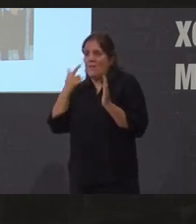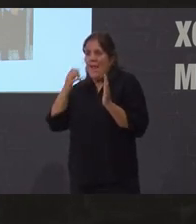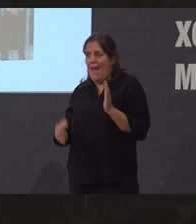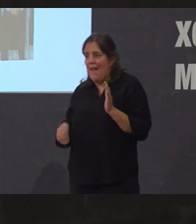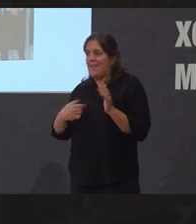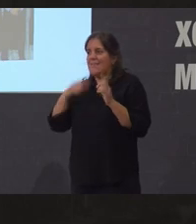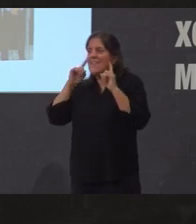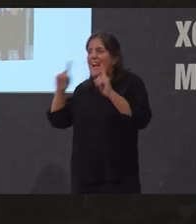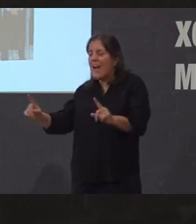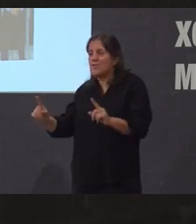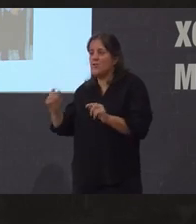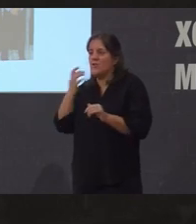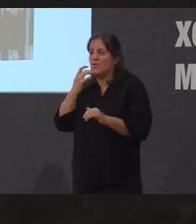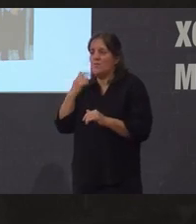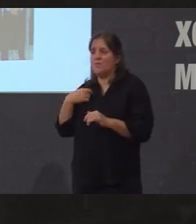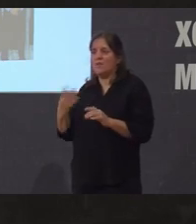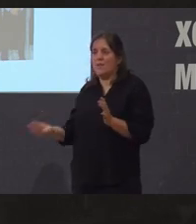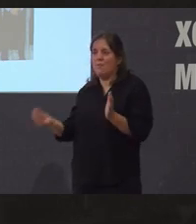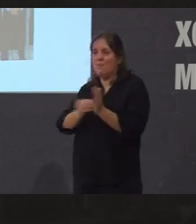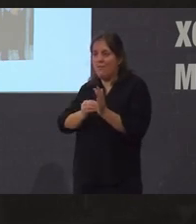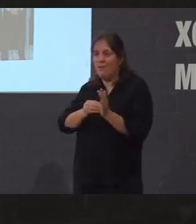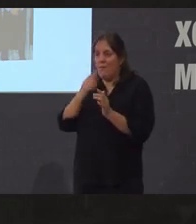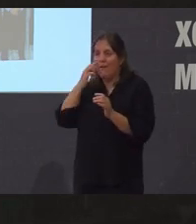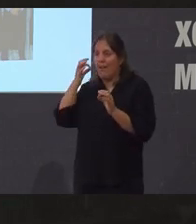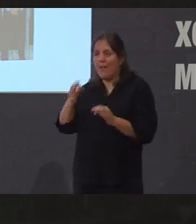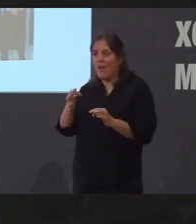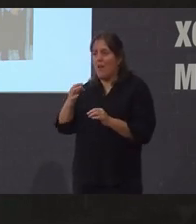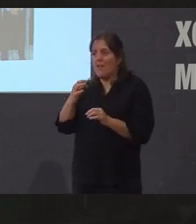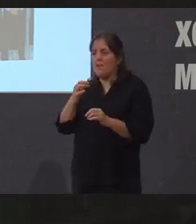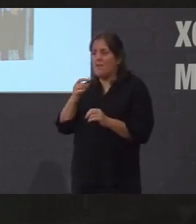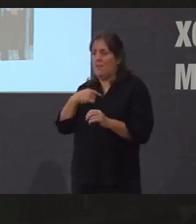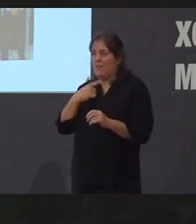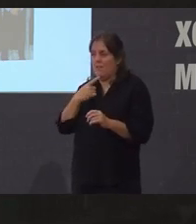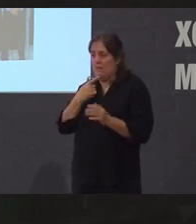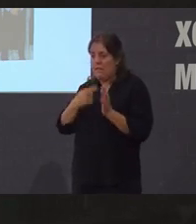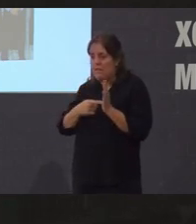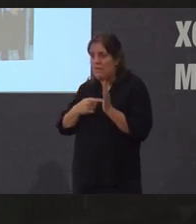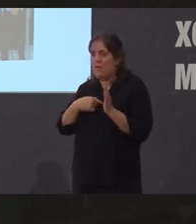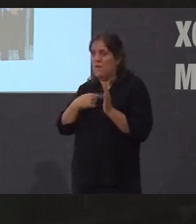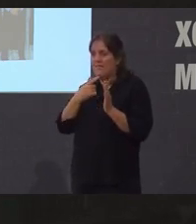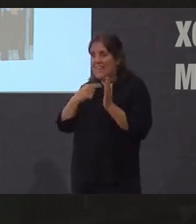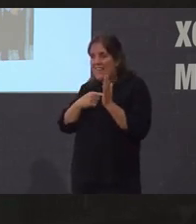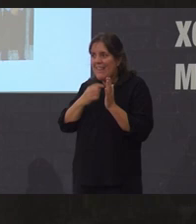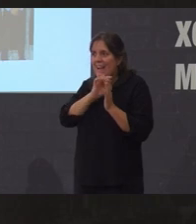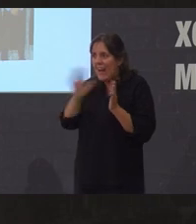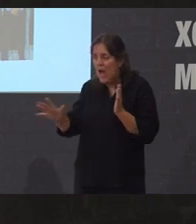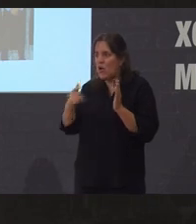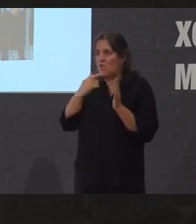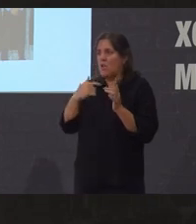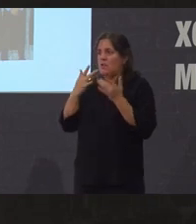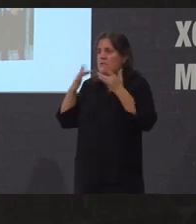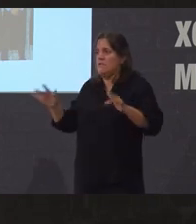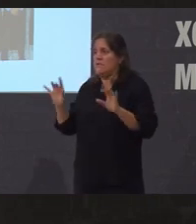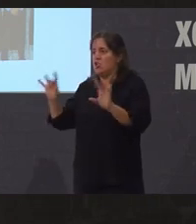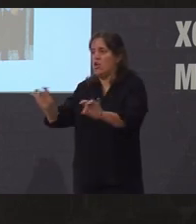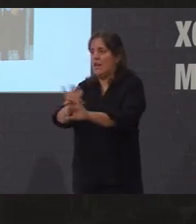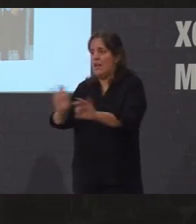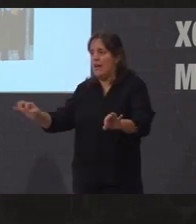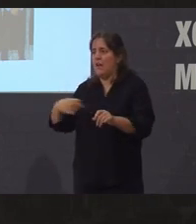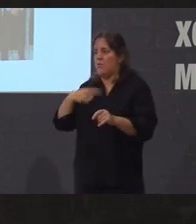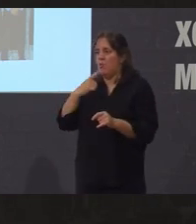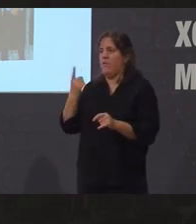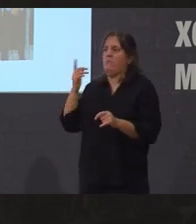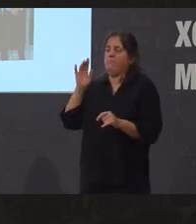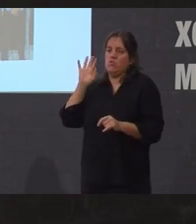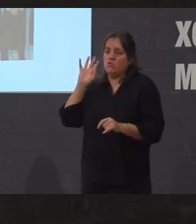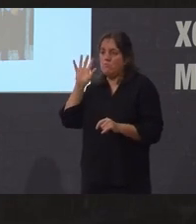que se se dixera tal cual, blanco sobre negro, que o rei é inviolable e que pode violar e matar e roubar e